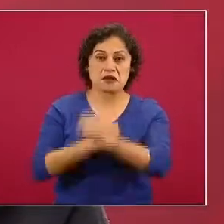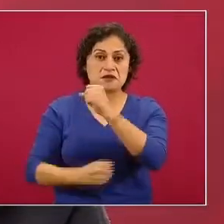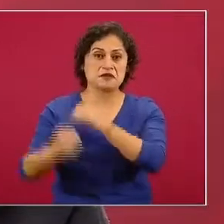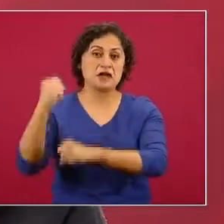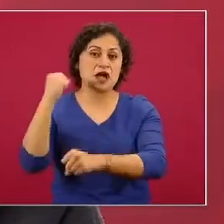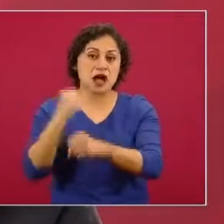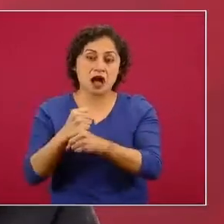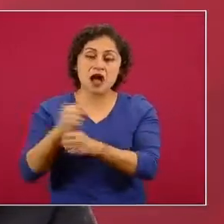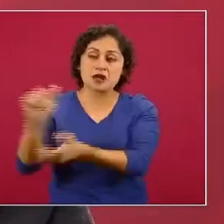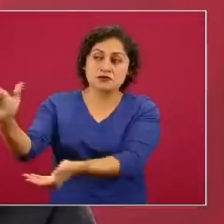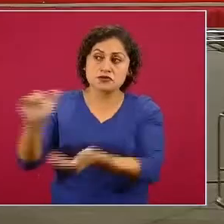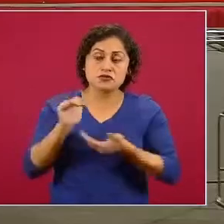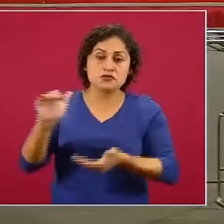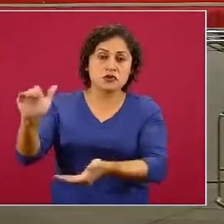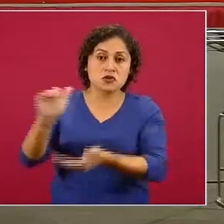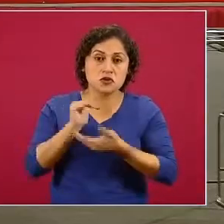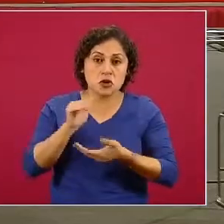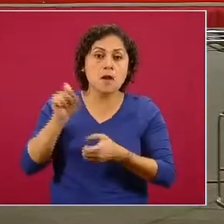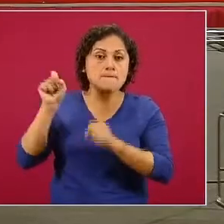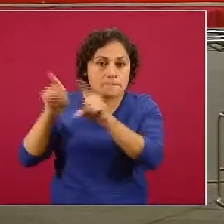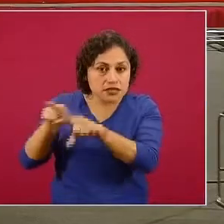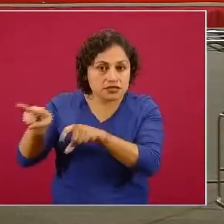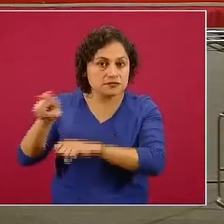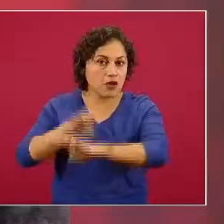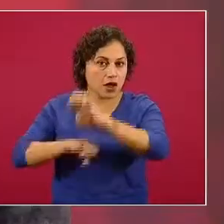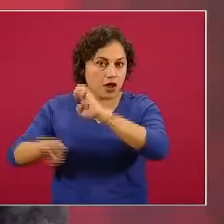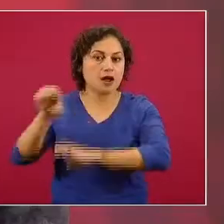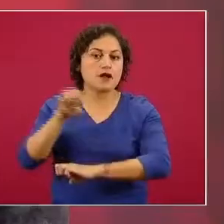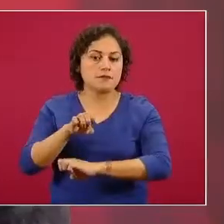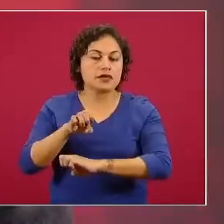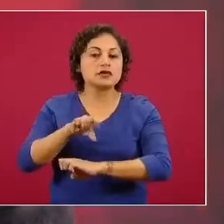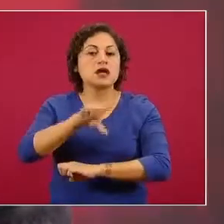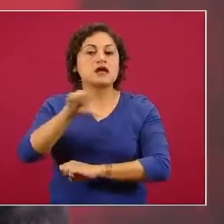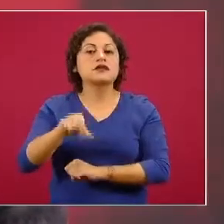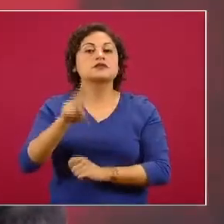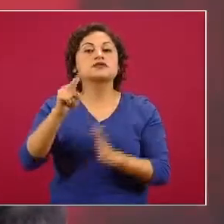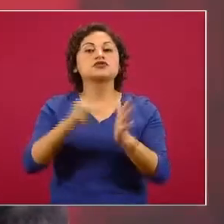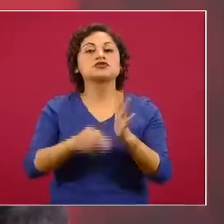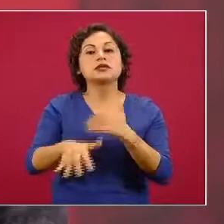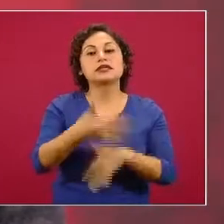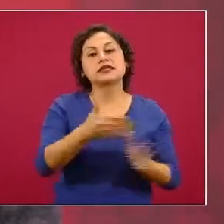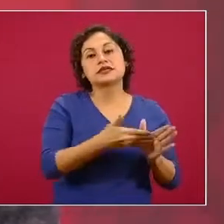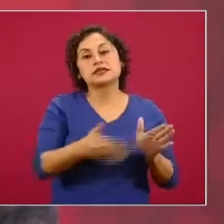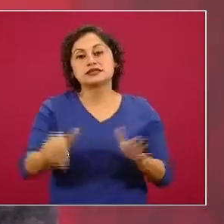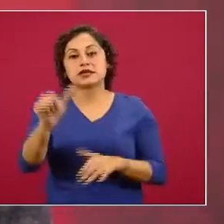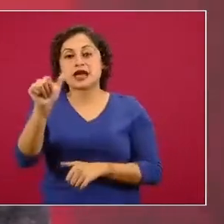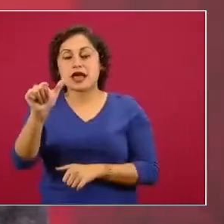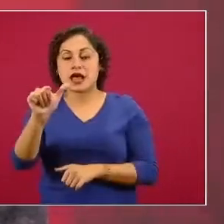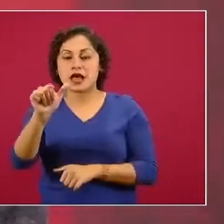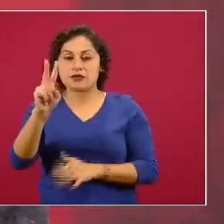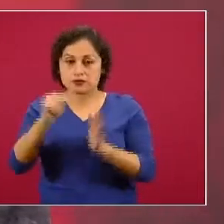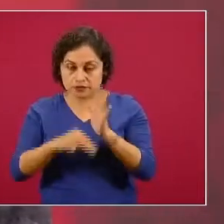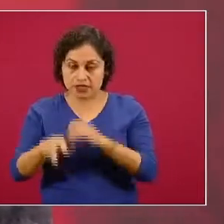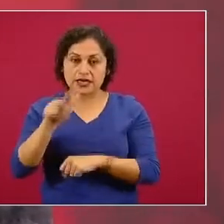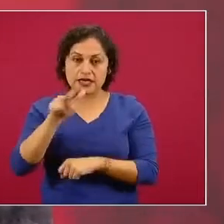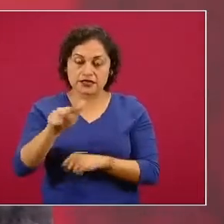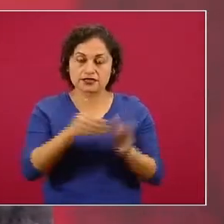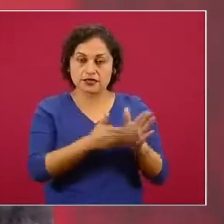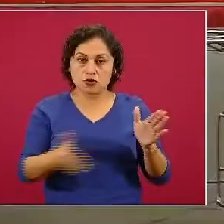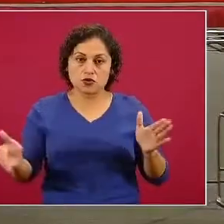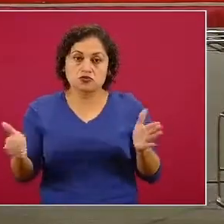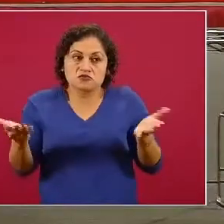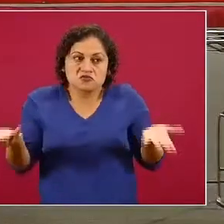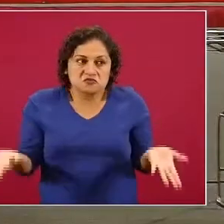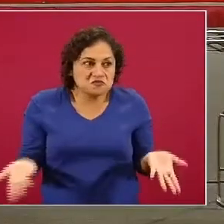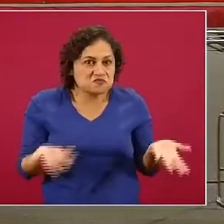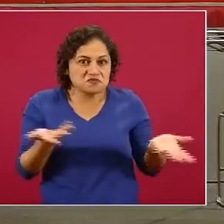menos, recibía vacunas provenientes de esta compañía, y en 2015 a 2018, por alguna razón que todavía no se entiende y que está investigando